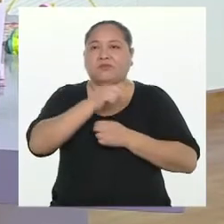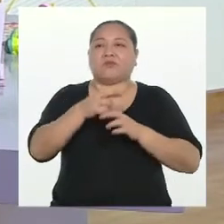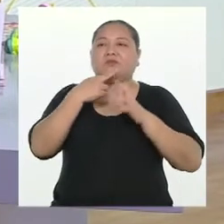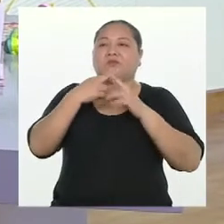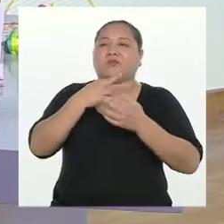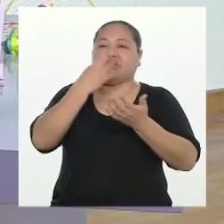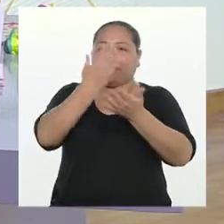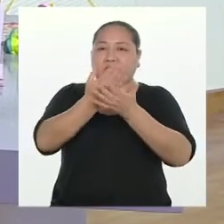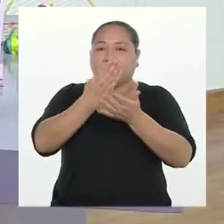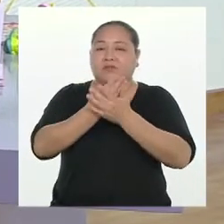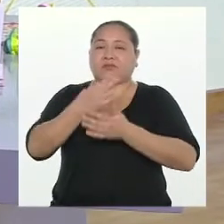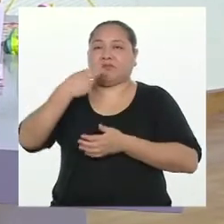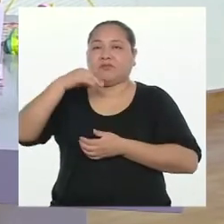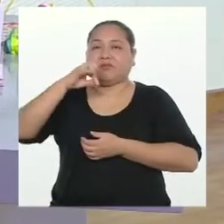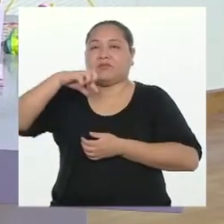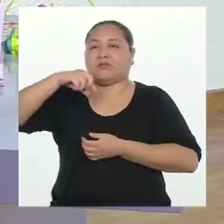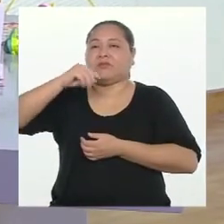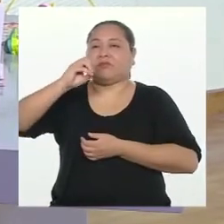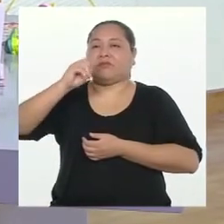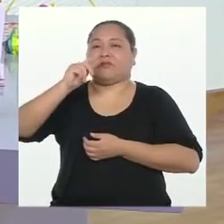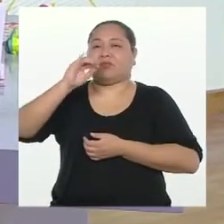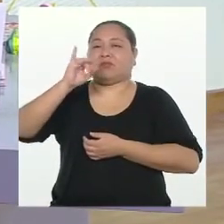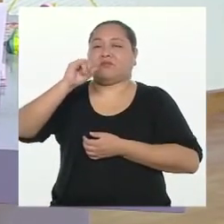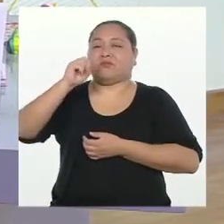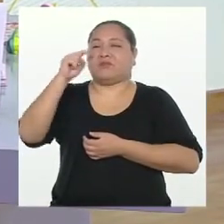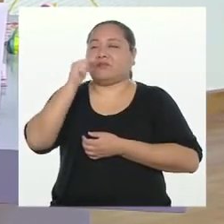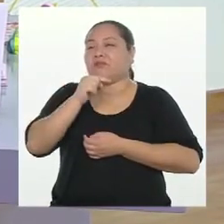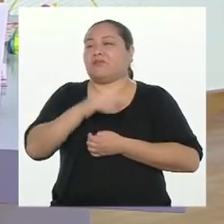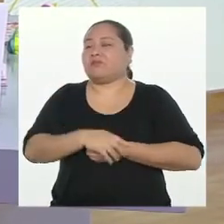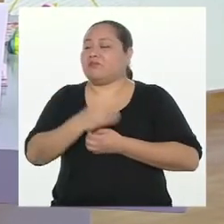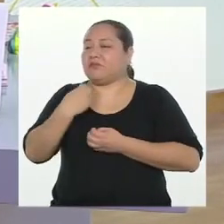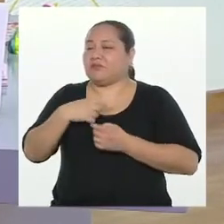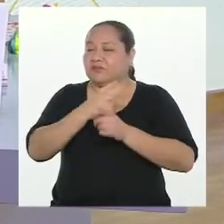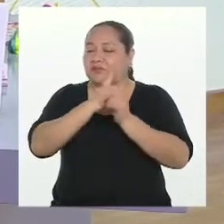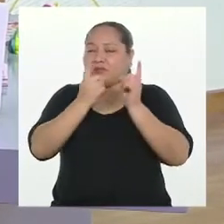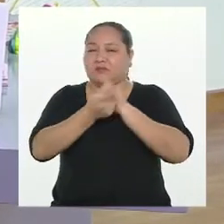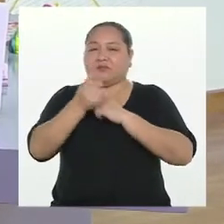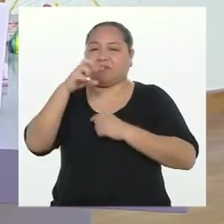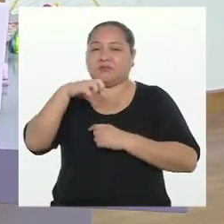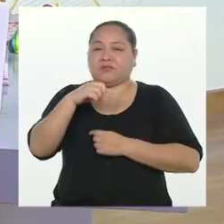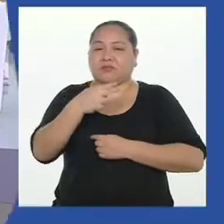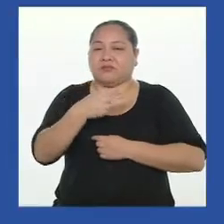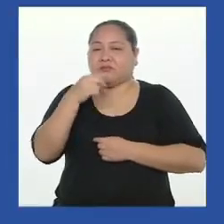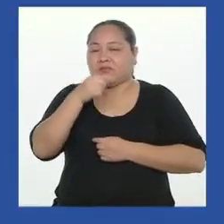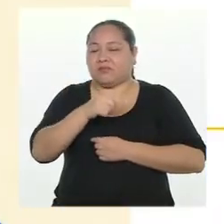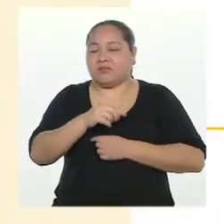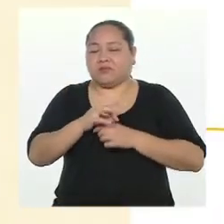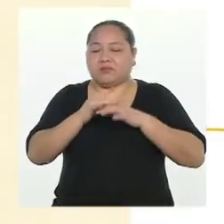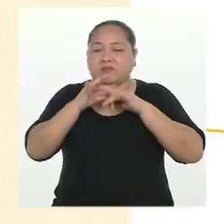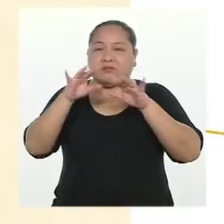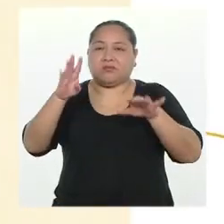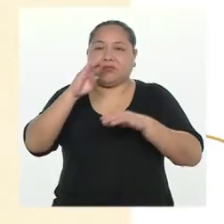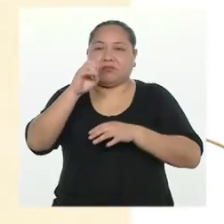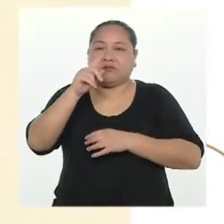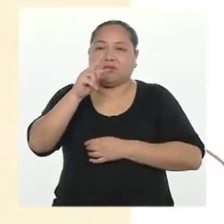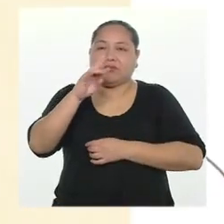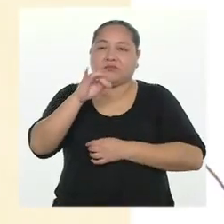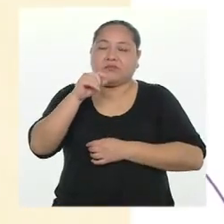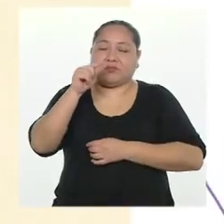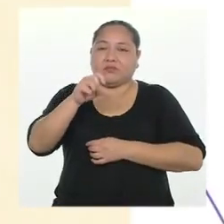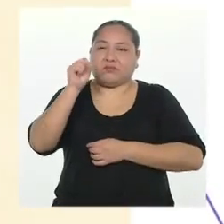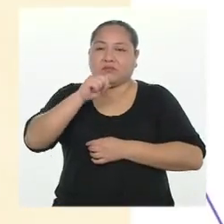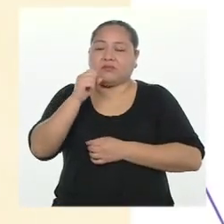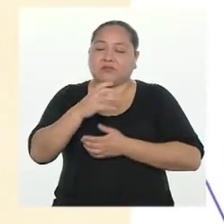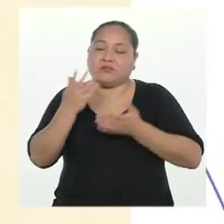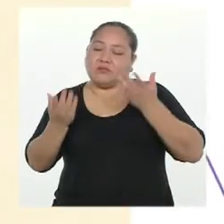resultados validan la hipótesis de la indagación respecto a cómo afecta el pH a la propagación de las bacterias? Sí, al